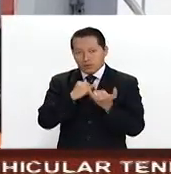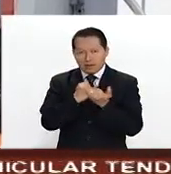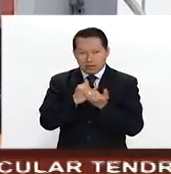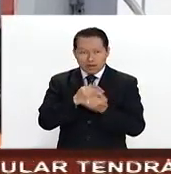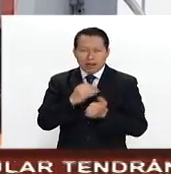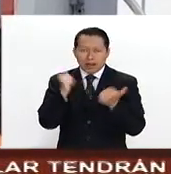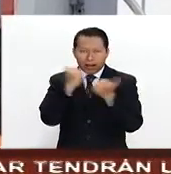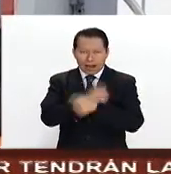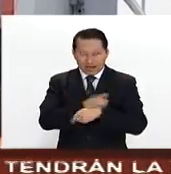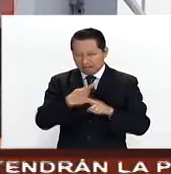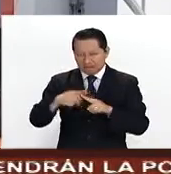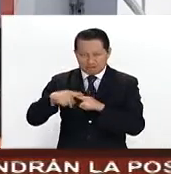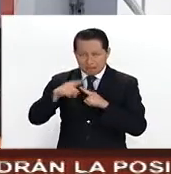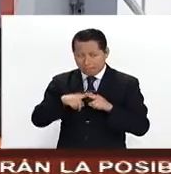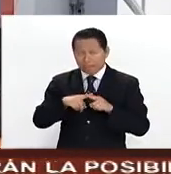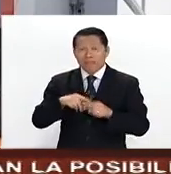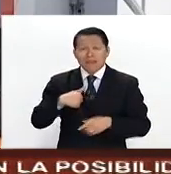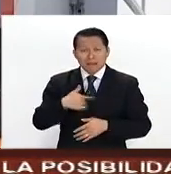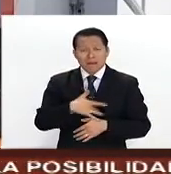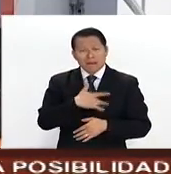mucho. Y